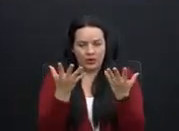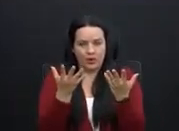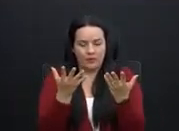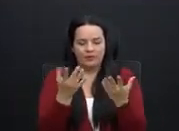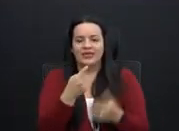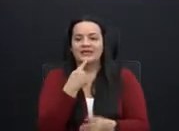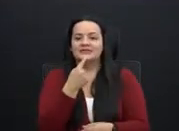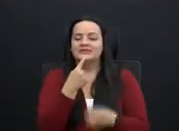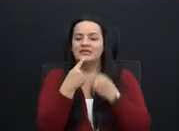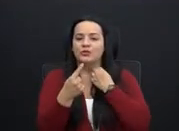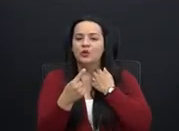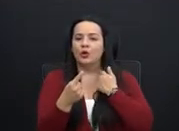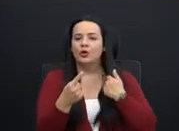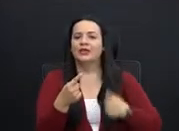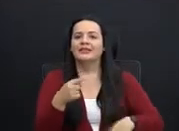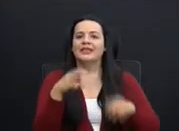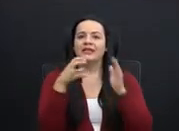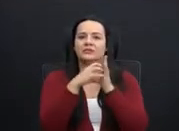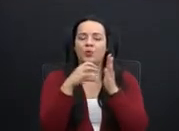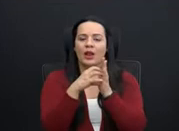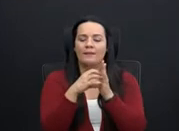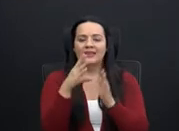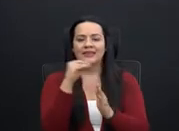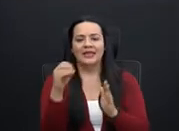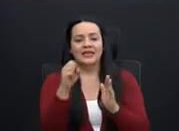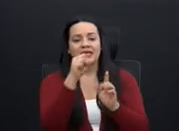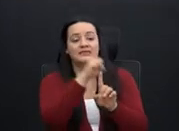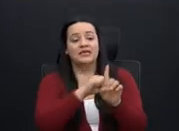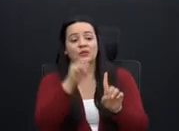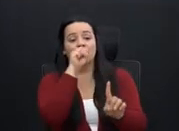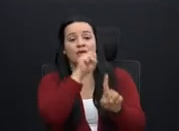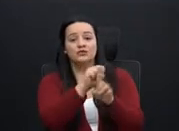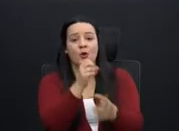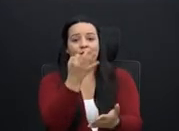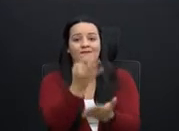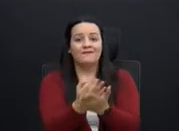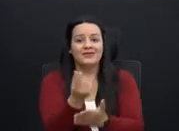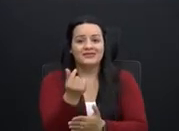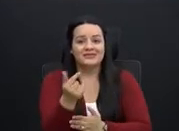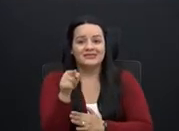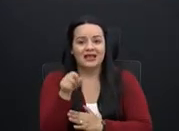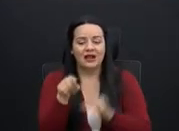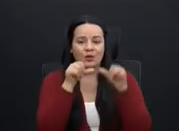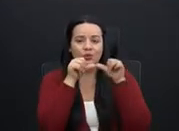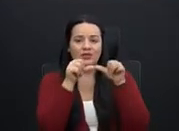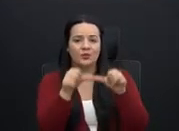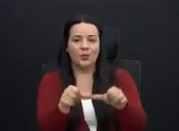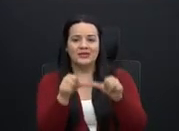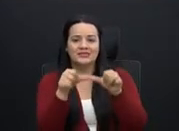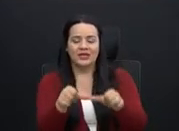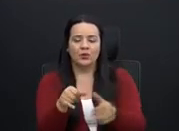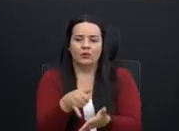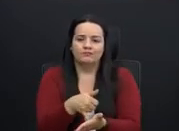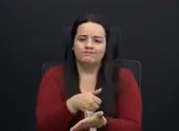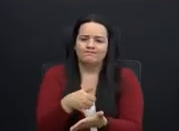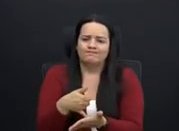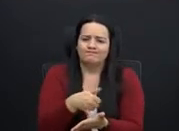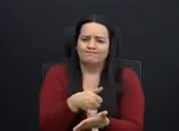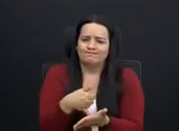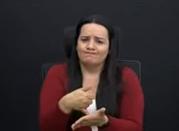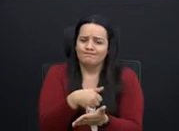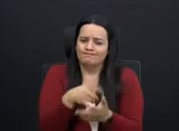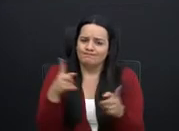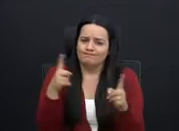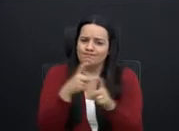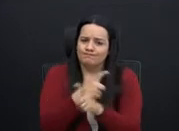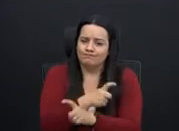cito textualmente: la situación fiscal continúa siendo una vulnerabilidad crítica.